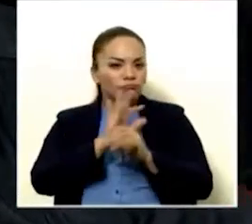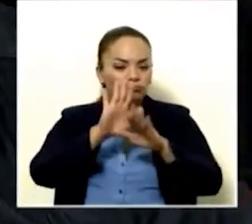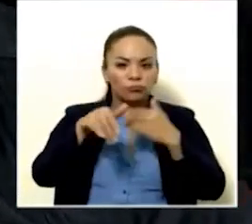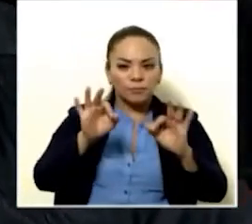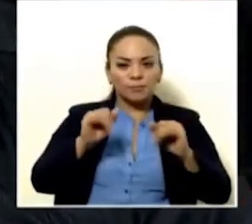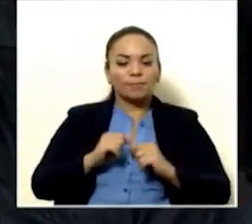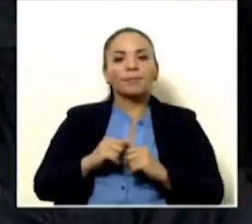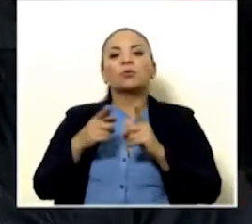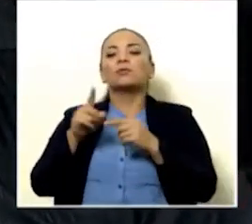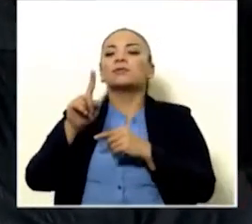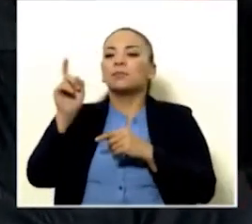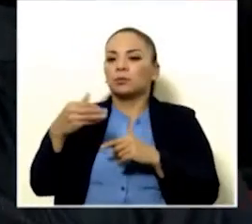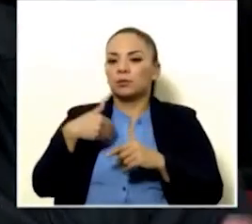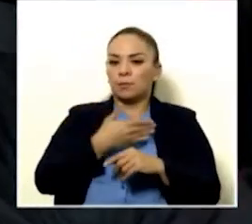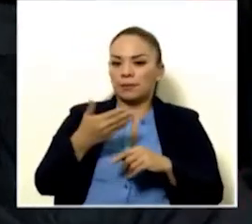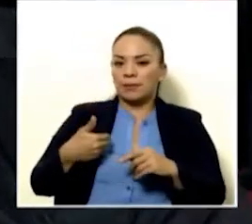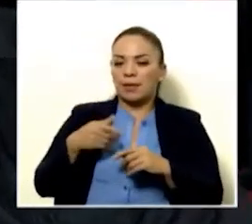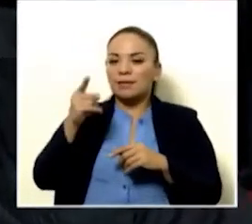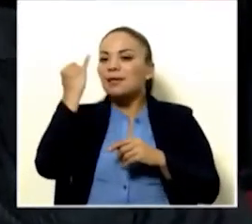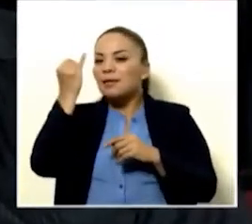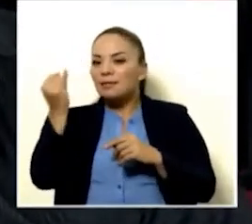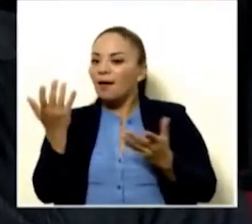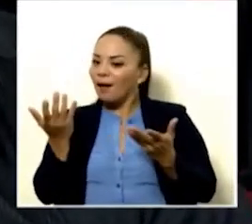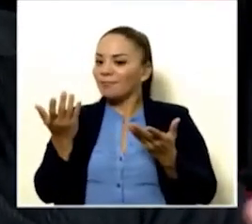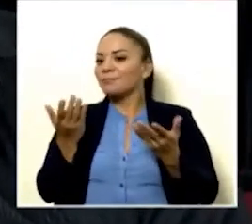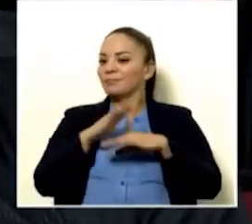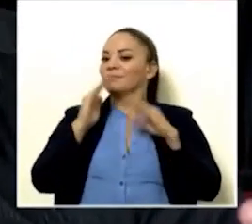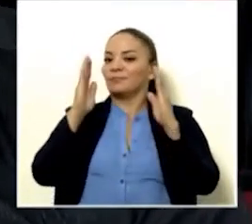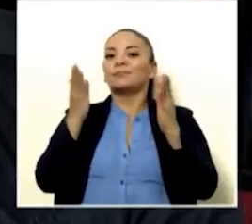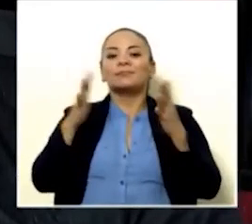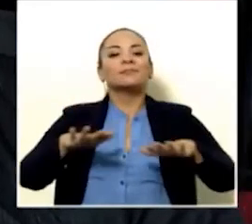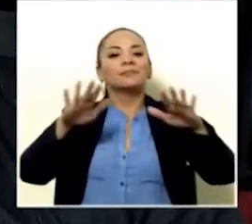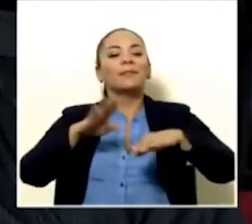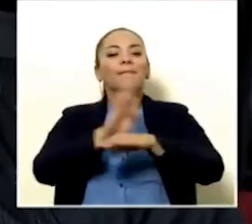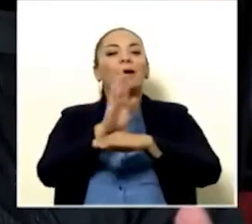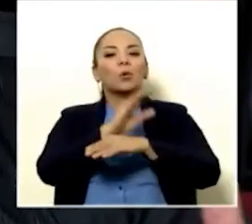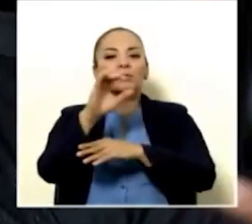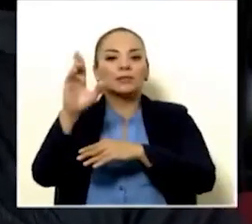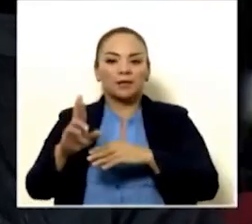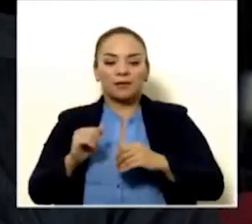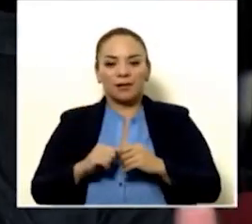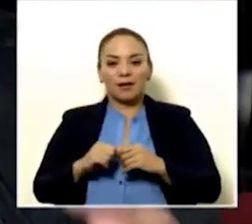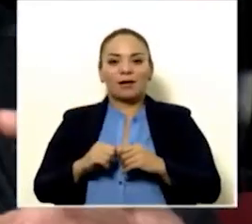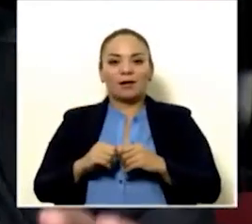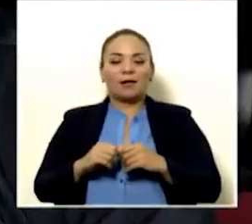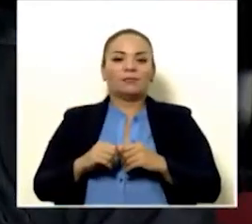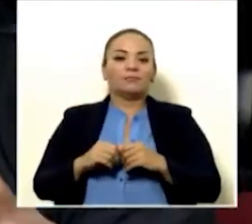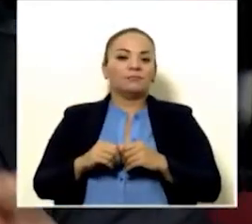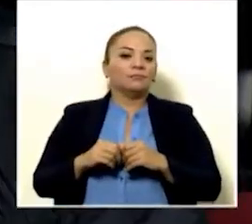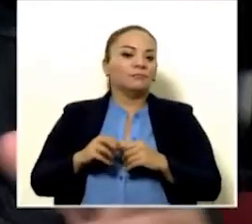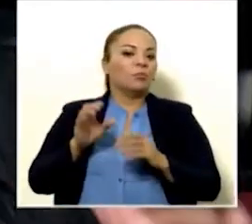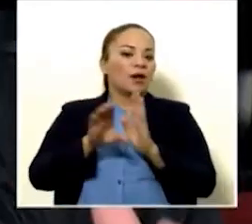Señor presidente, esa idea es atractiva ante el panorama de que el tema del Banco de Costa Rica se complique y